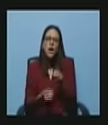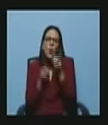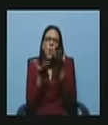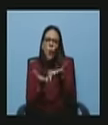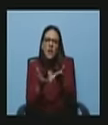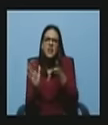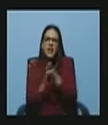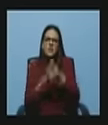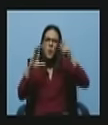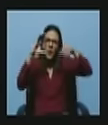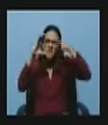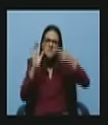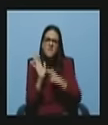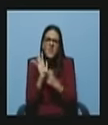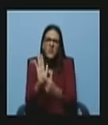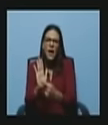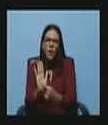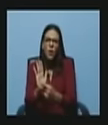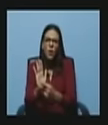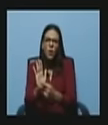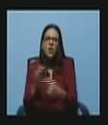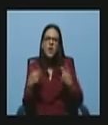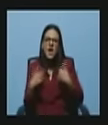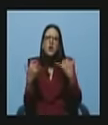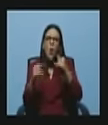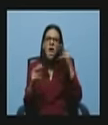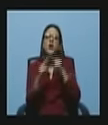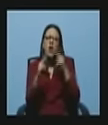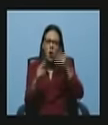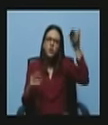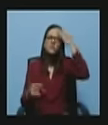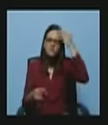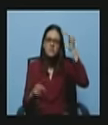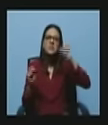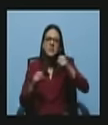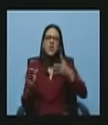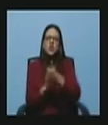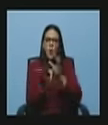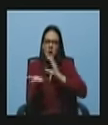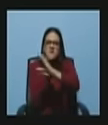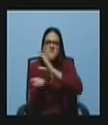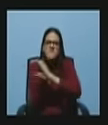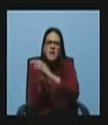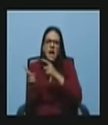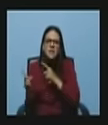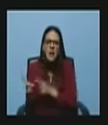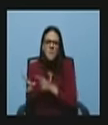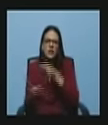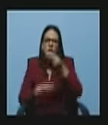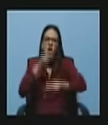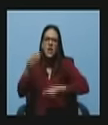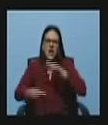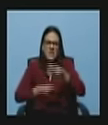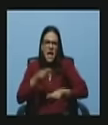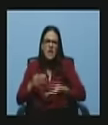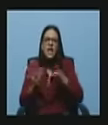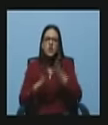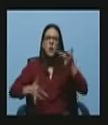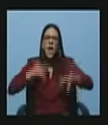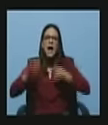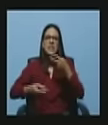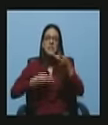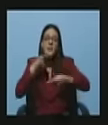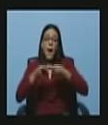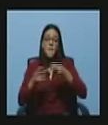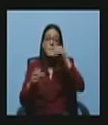a través de este video que tengo conocimiento del financiamiento que se le hace a las actividades